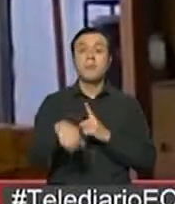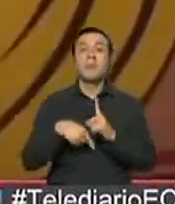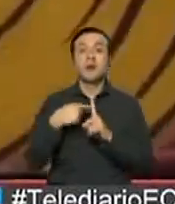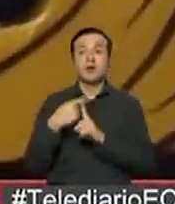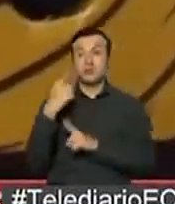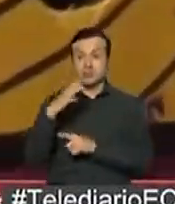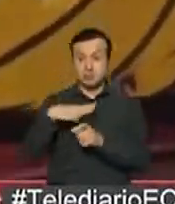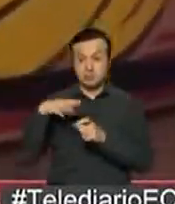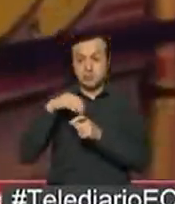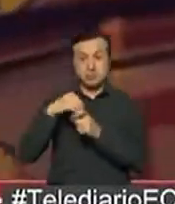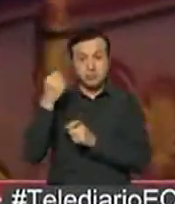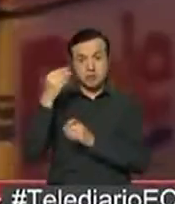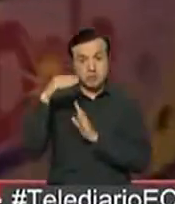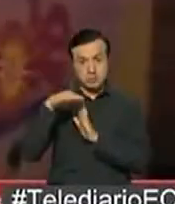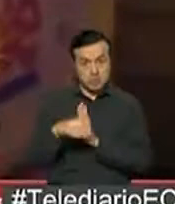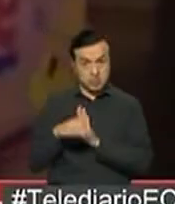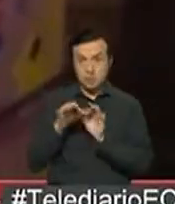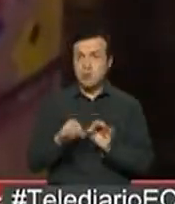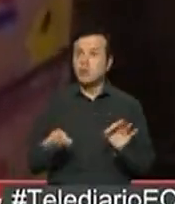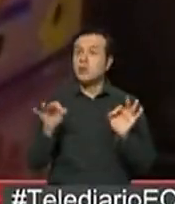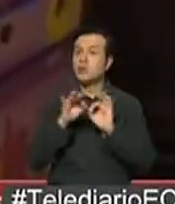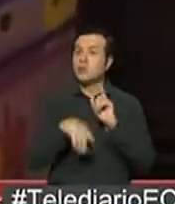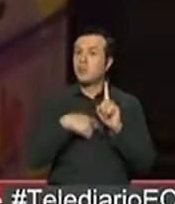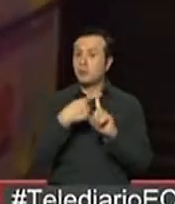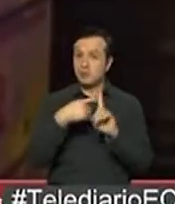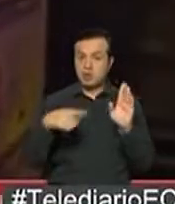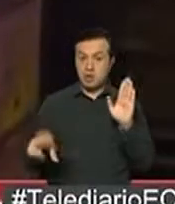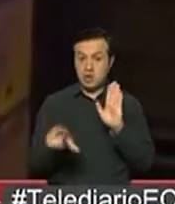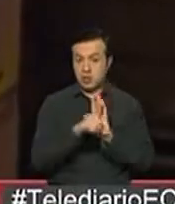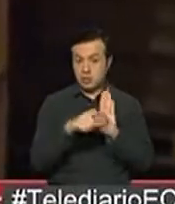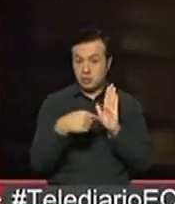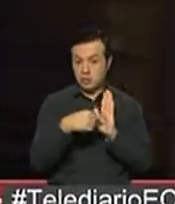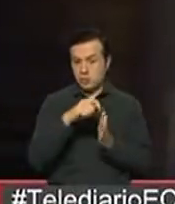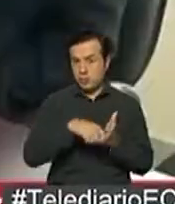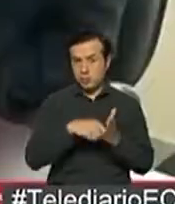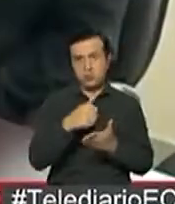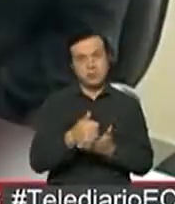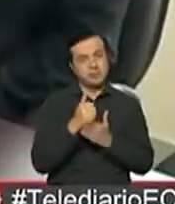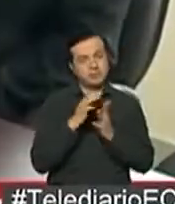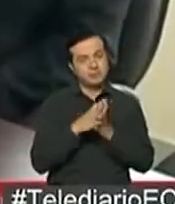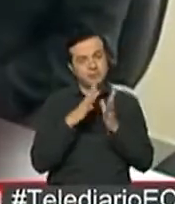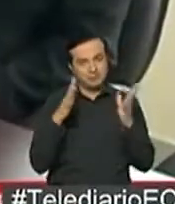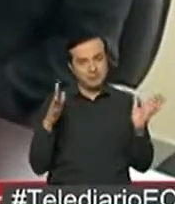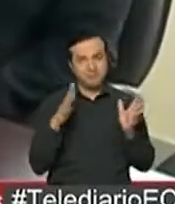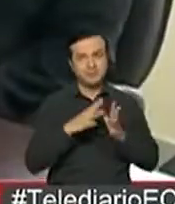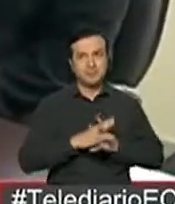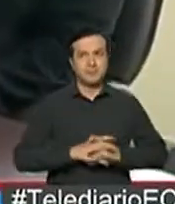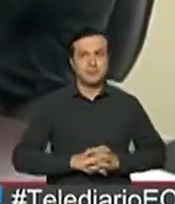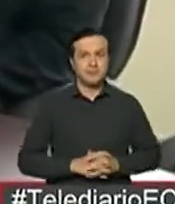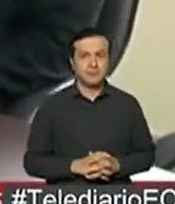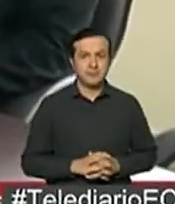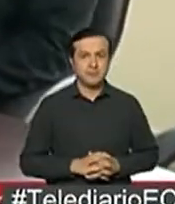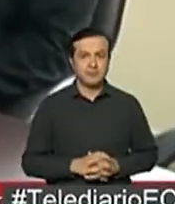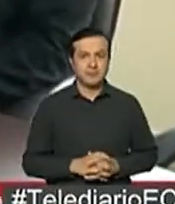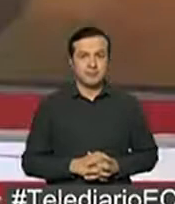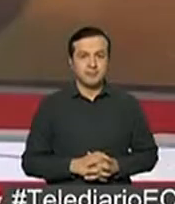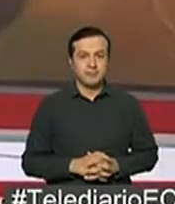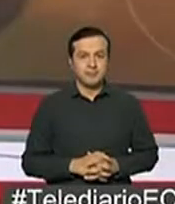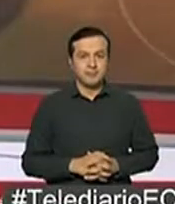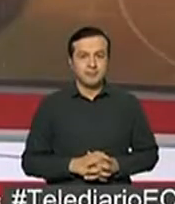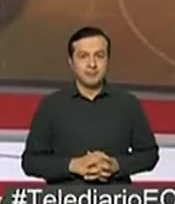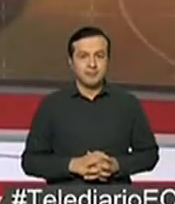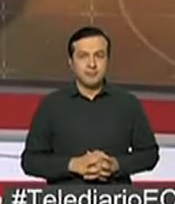costos internos para yo es positiva la ley tributaria aprobada afirman luís alfredo zúñiga medios públicos